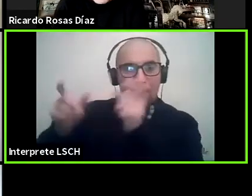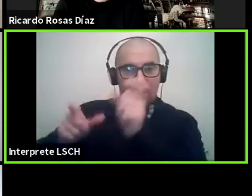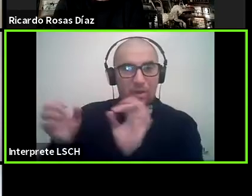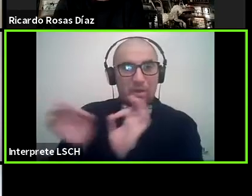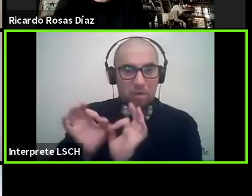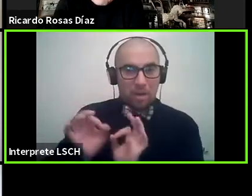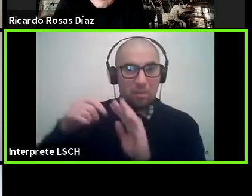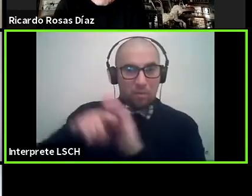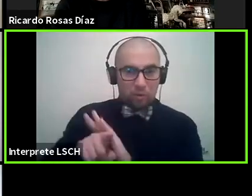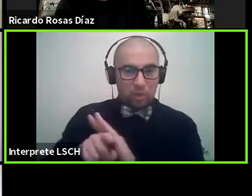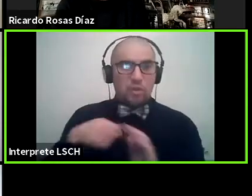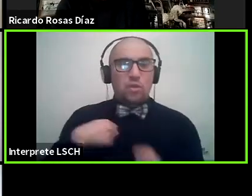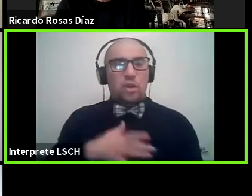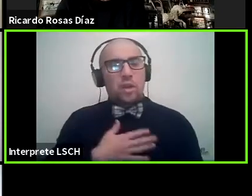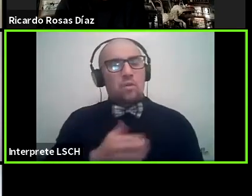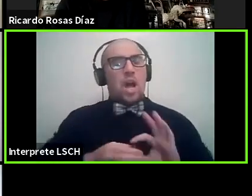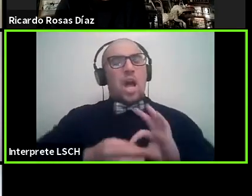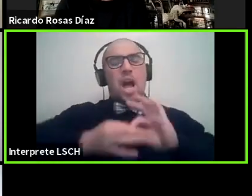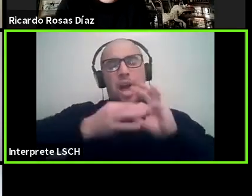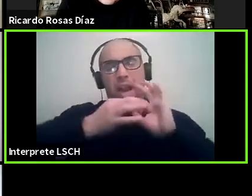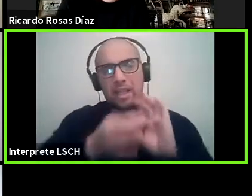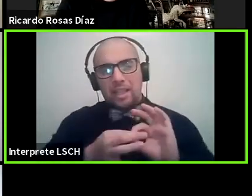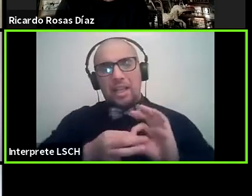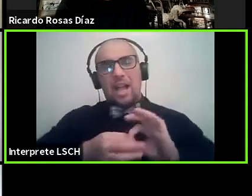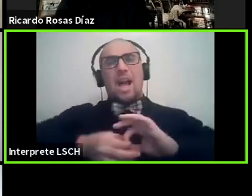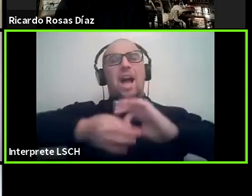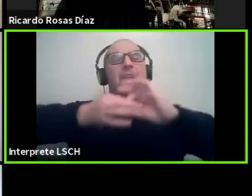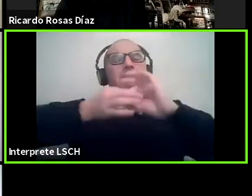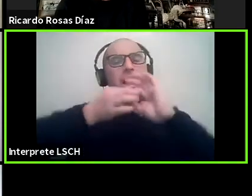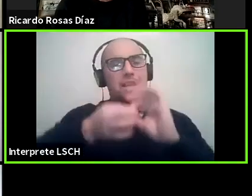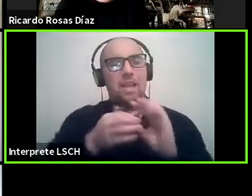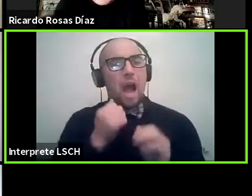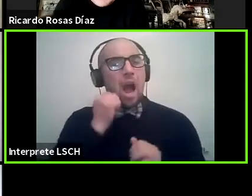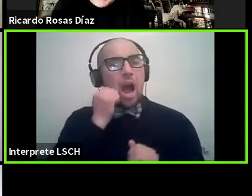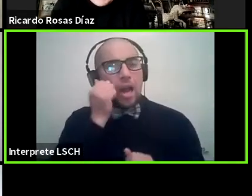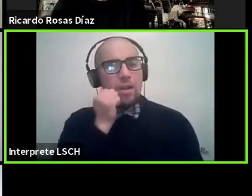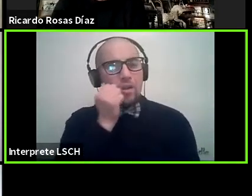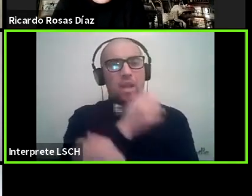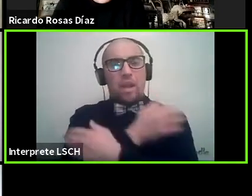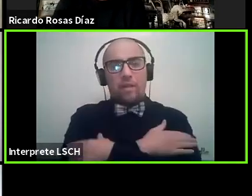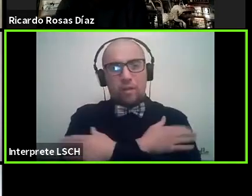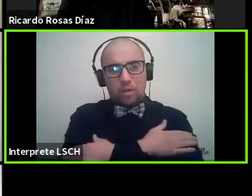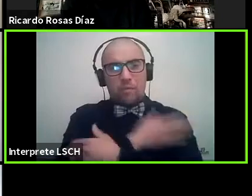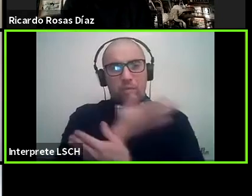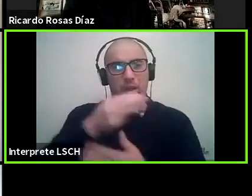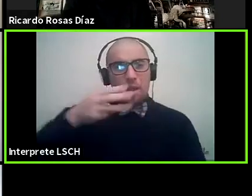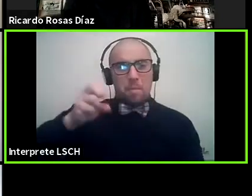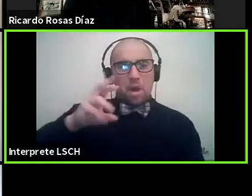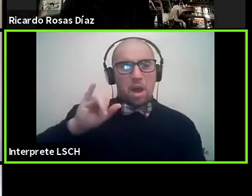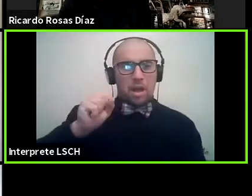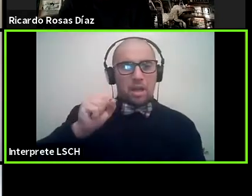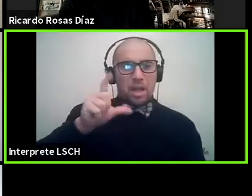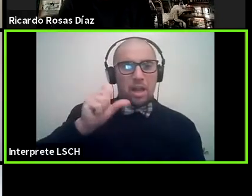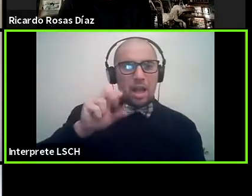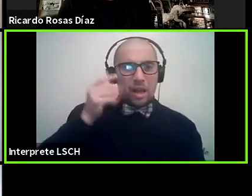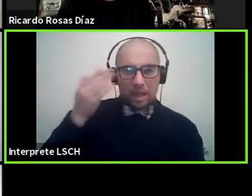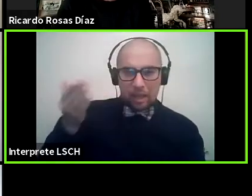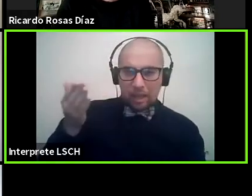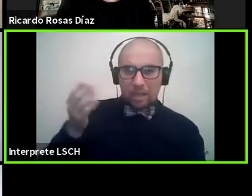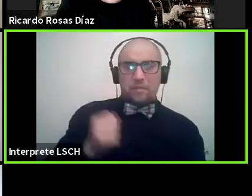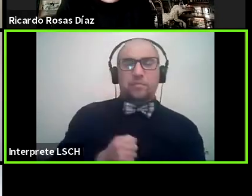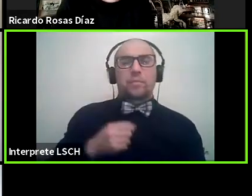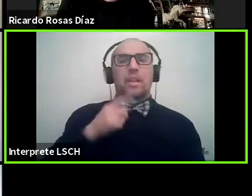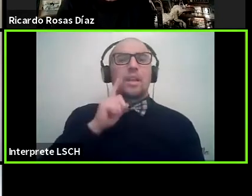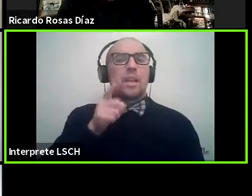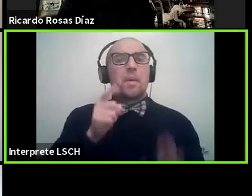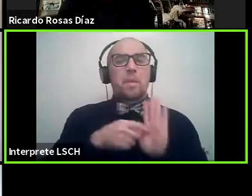Quiero agradecer muy, pero muy cariñosa y afectuosamente a María Lara, quien hizo la presentación. Me